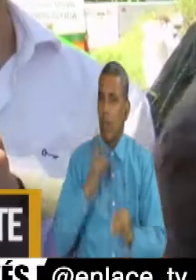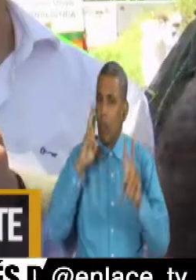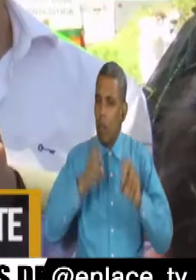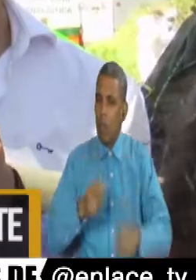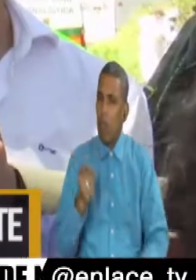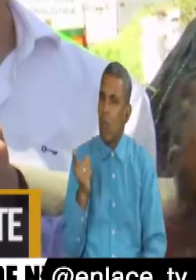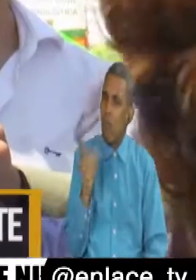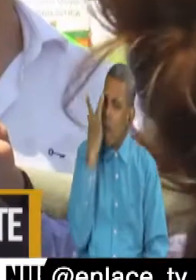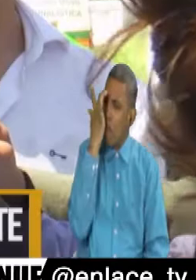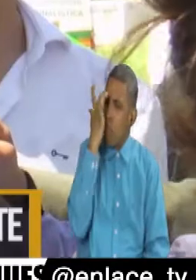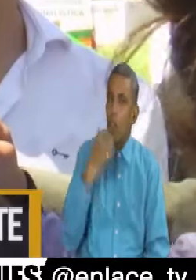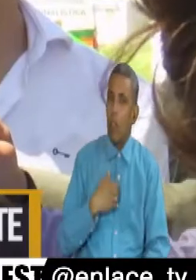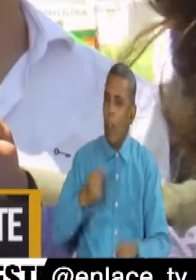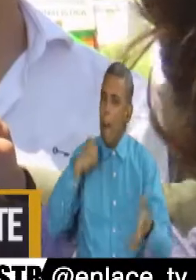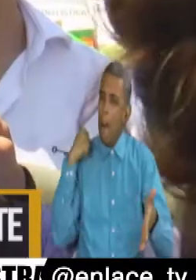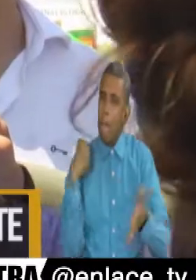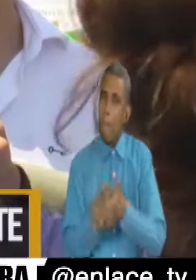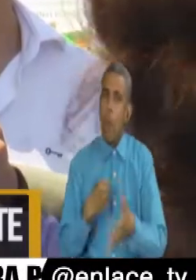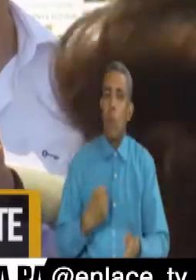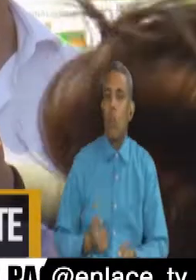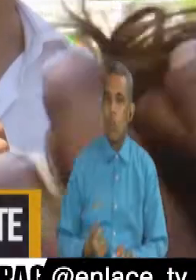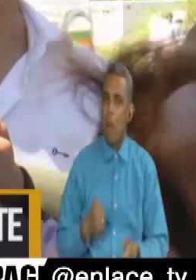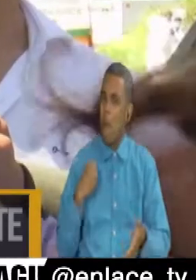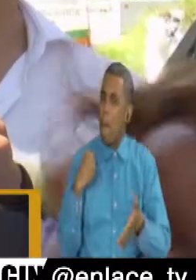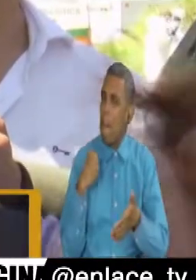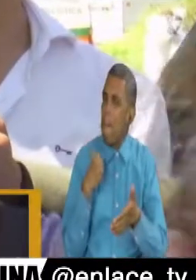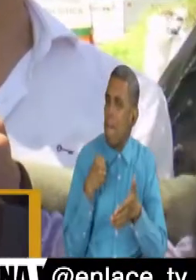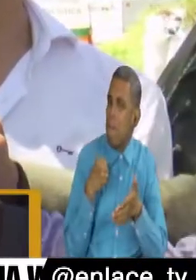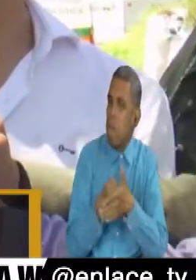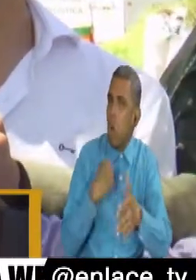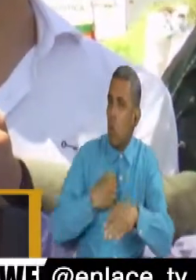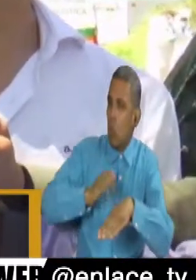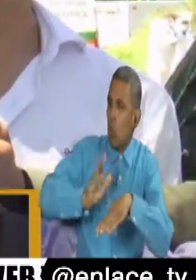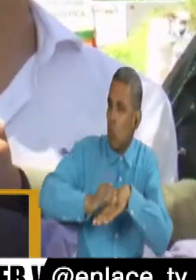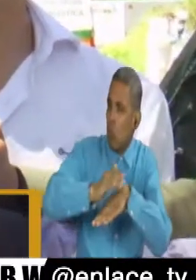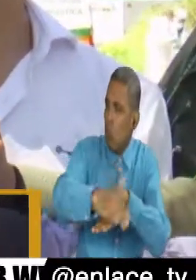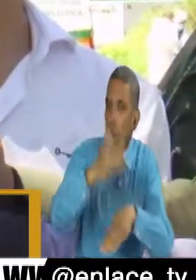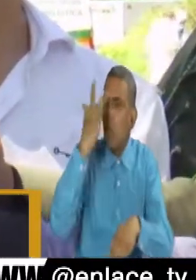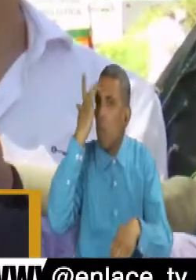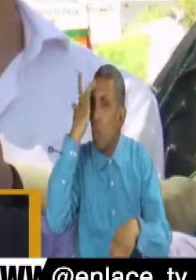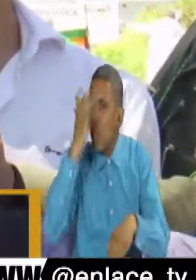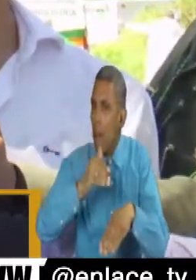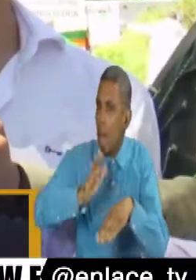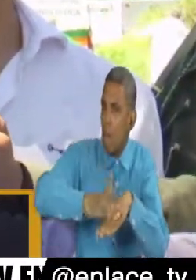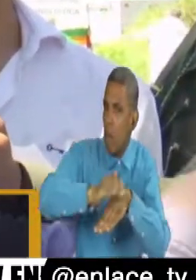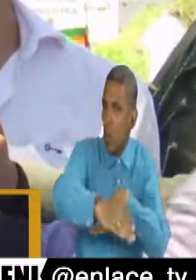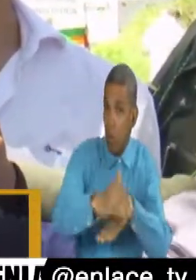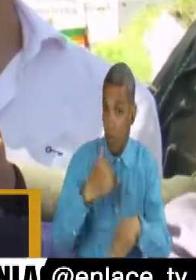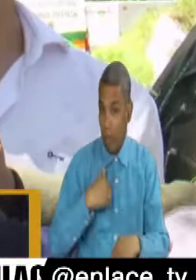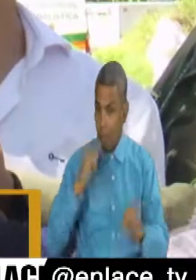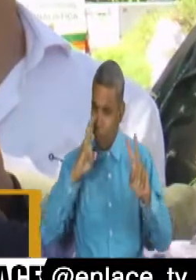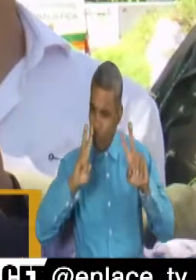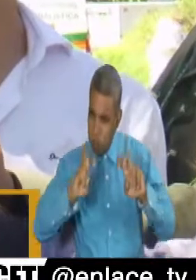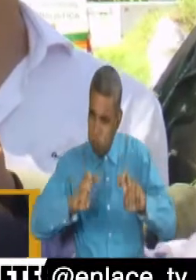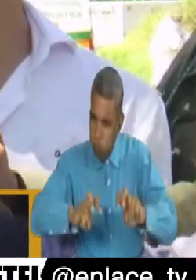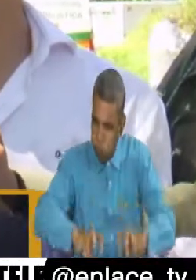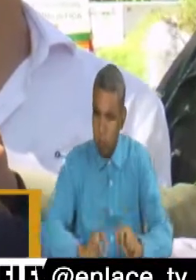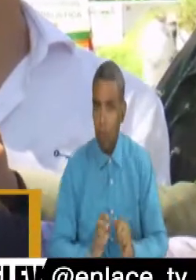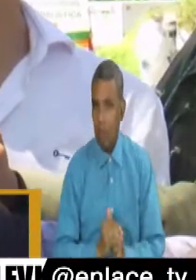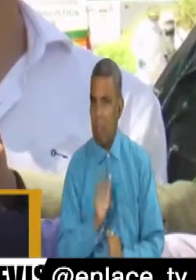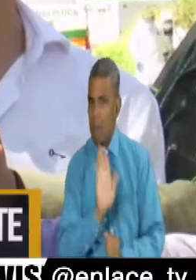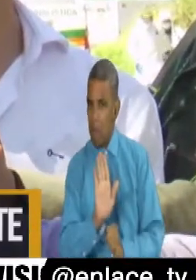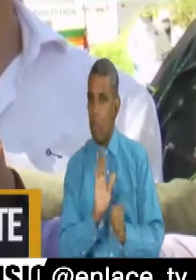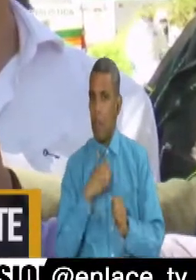tragedia. Esperamos que en los próximos días podamos tener las causas determinantes y contribuyentes del accidente. Hay